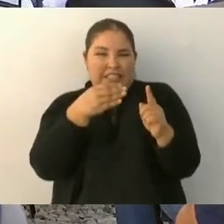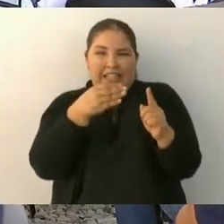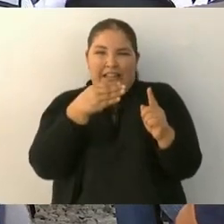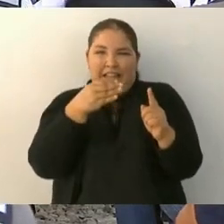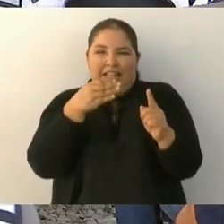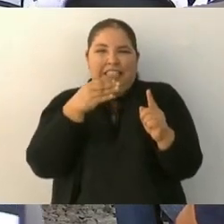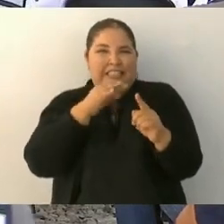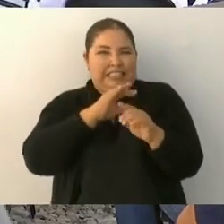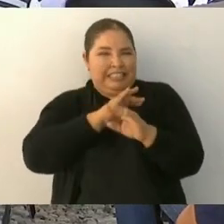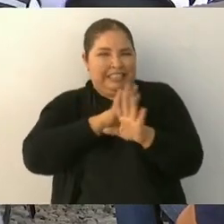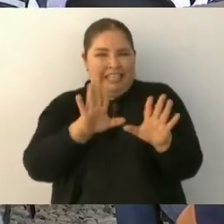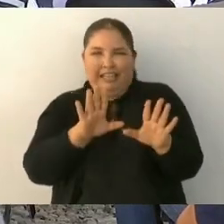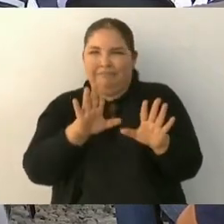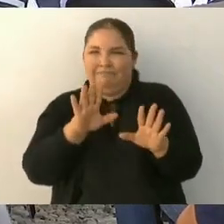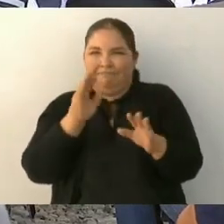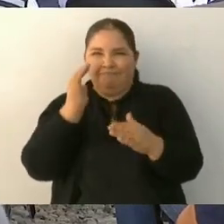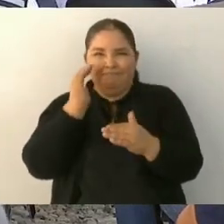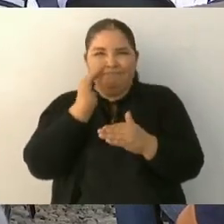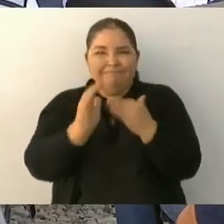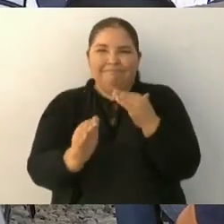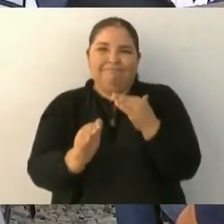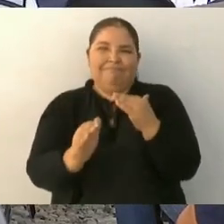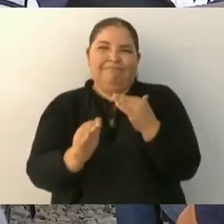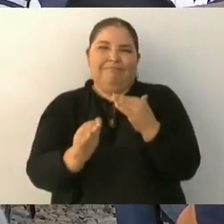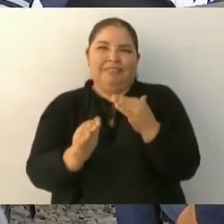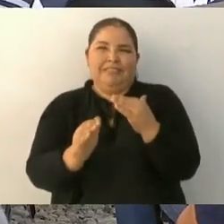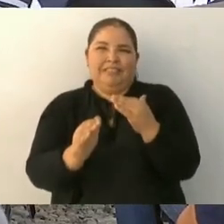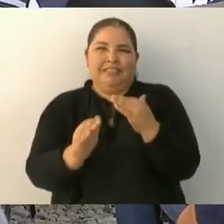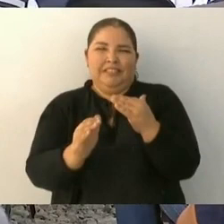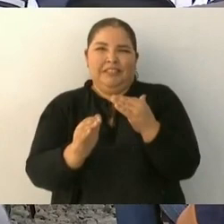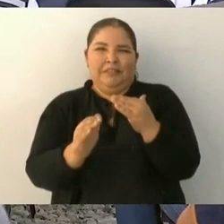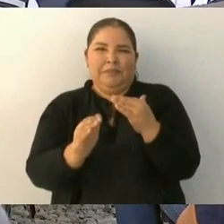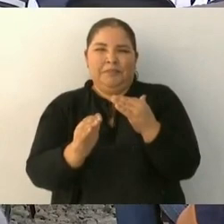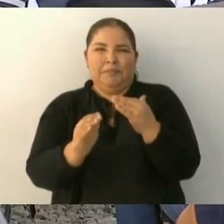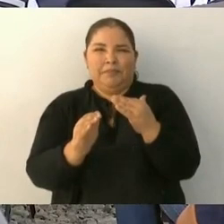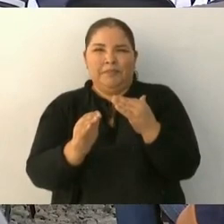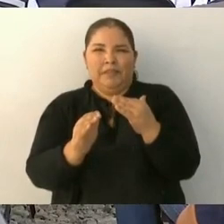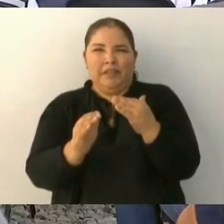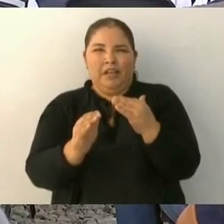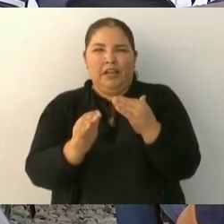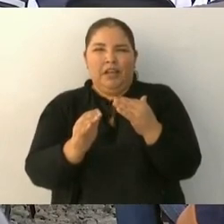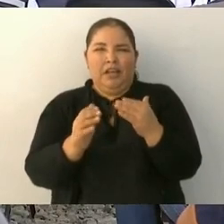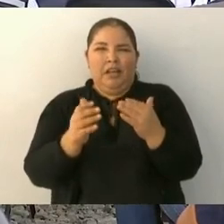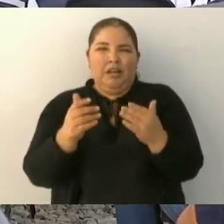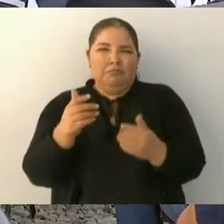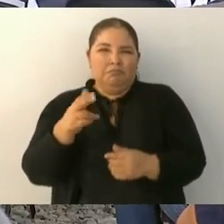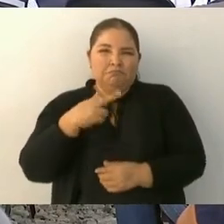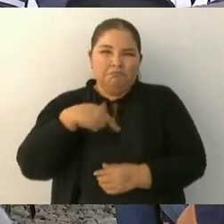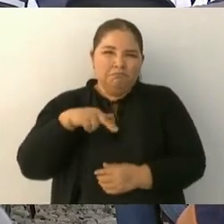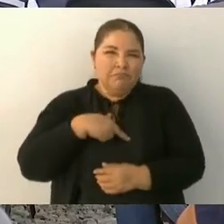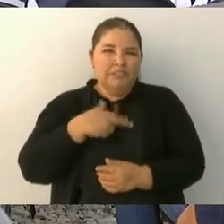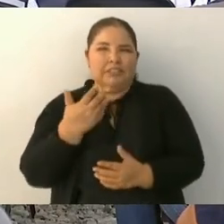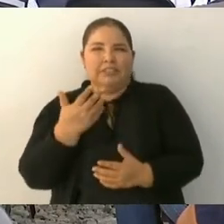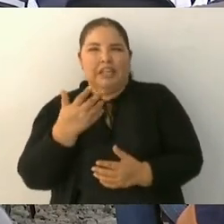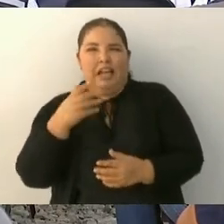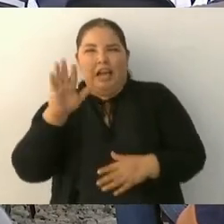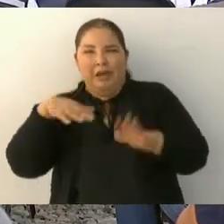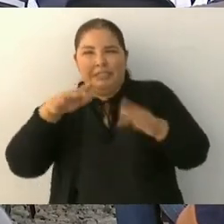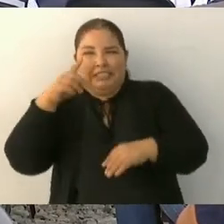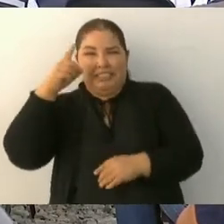ya superado, que es un reto donde nos quitó varias